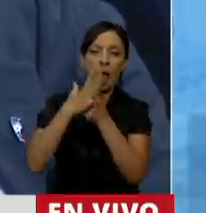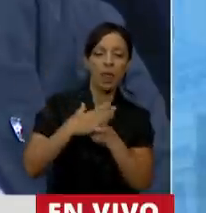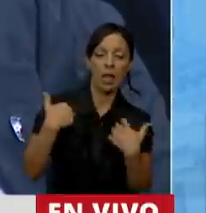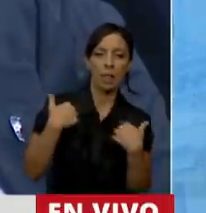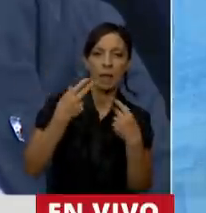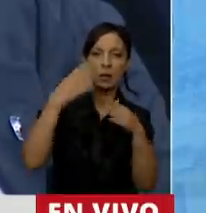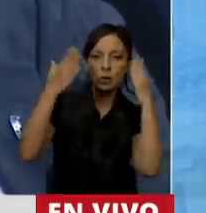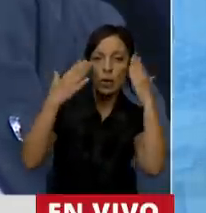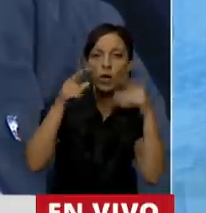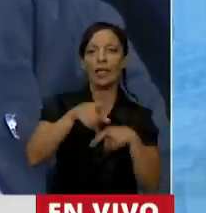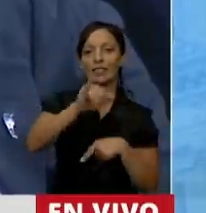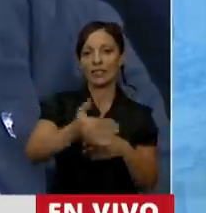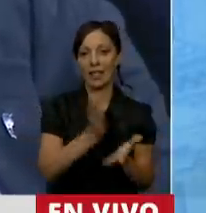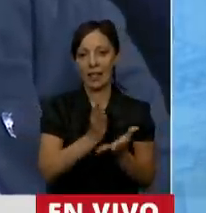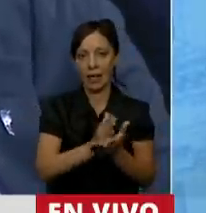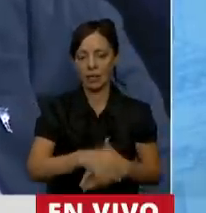es derecho.